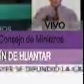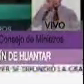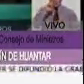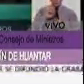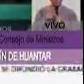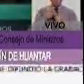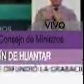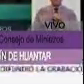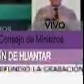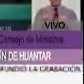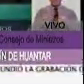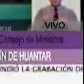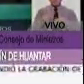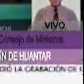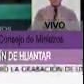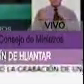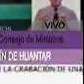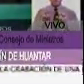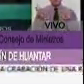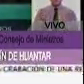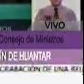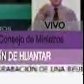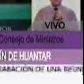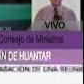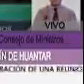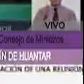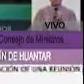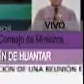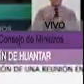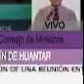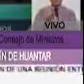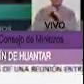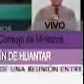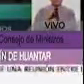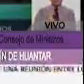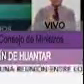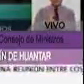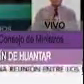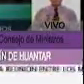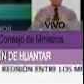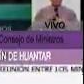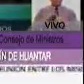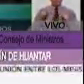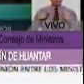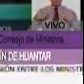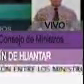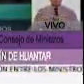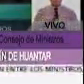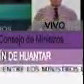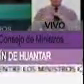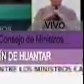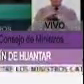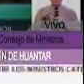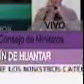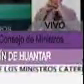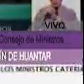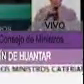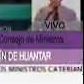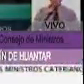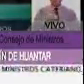la Corte Interamericana. No tenía el propósito, porque nuestra ejecutoria democrática así lo